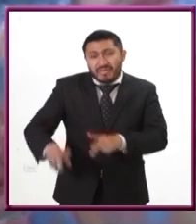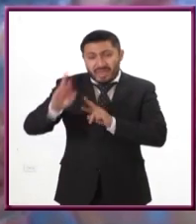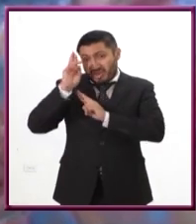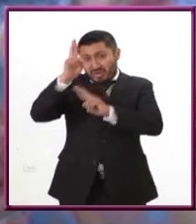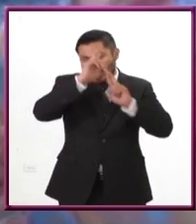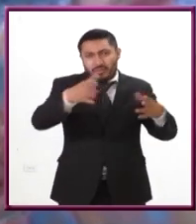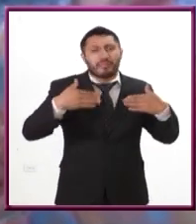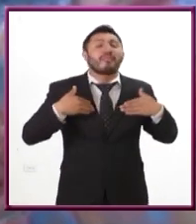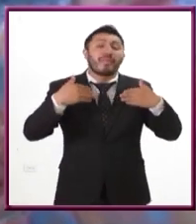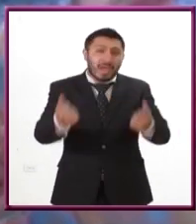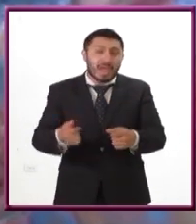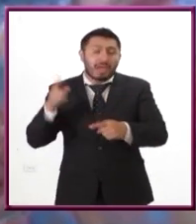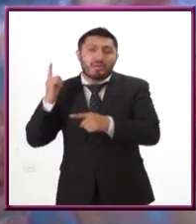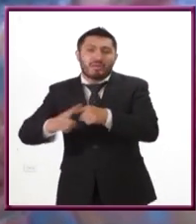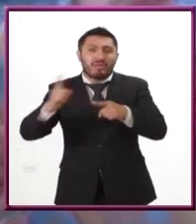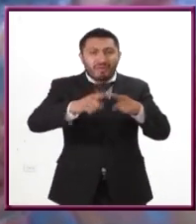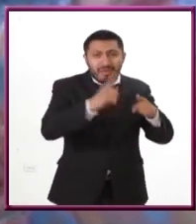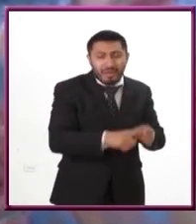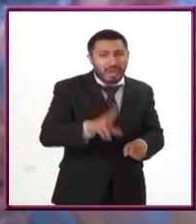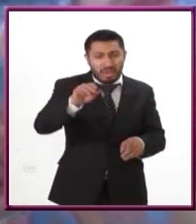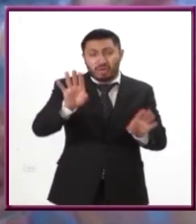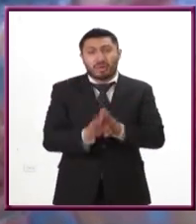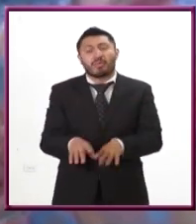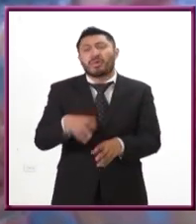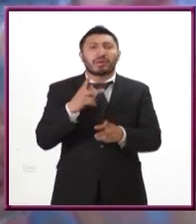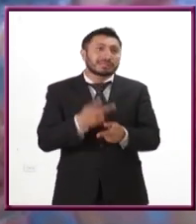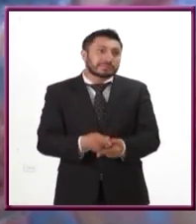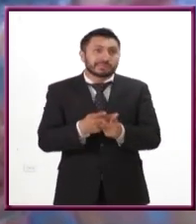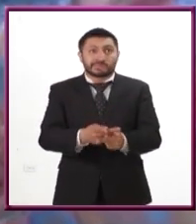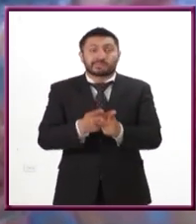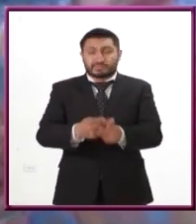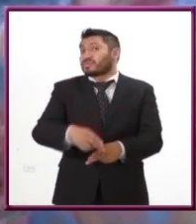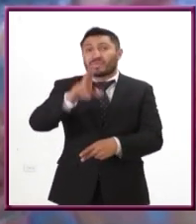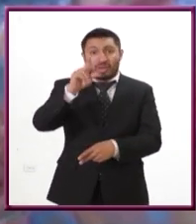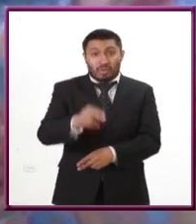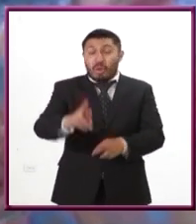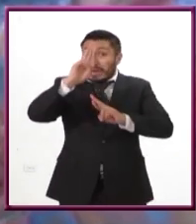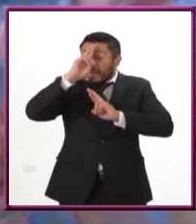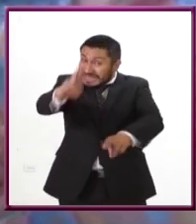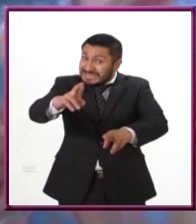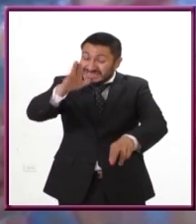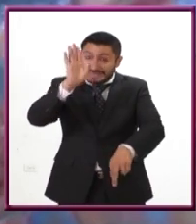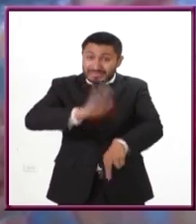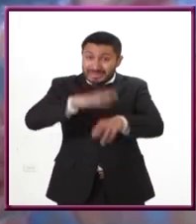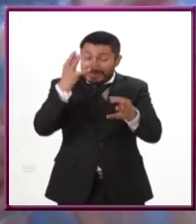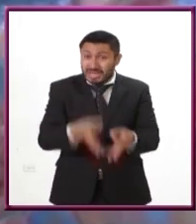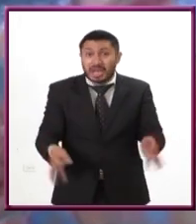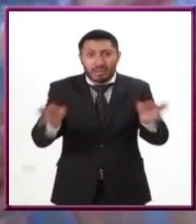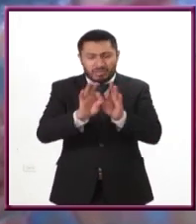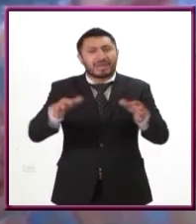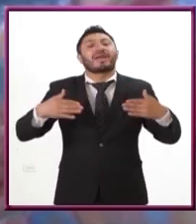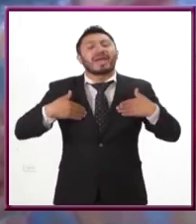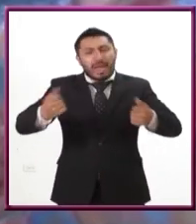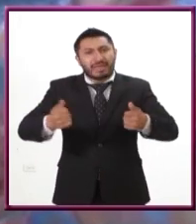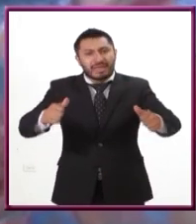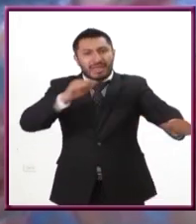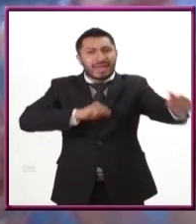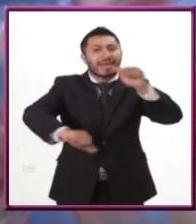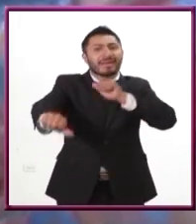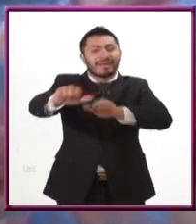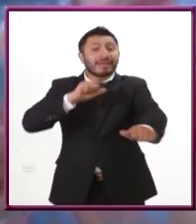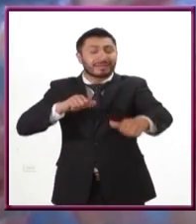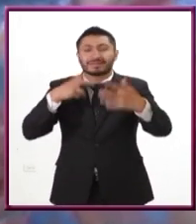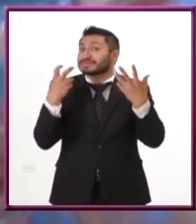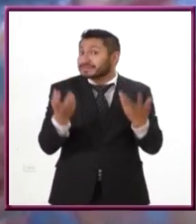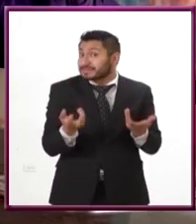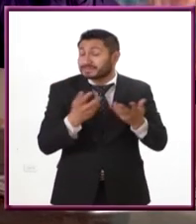del respeto, de la comprensión de las diferencias, no de la tolerancia, porque no tenemos que tolerar nada, del respeto y la comprensión y de la